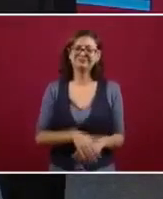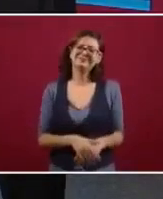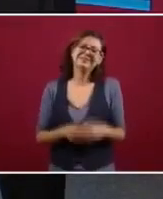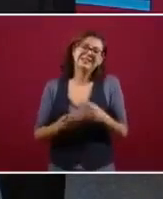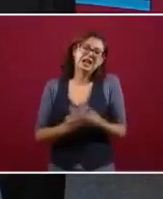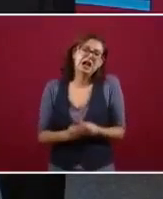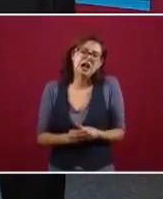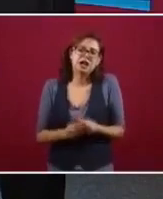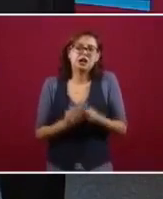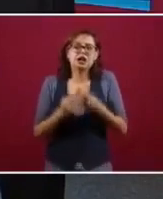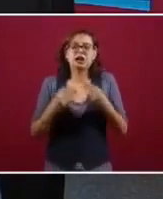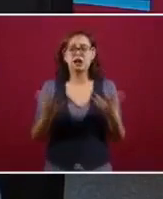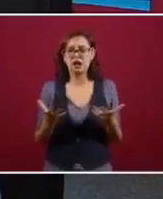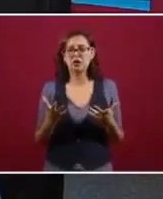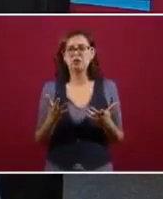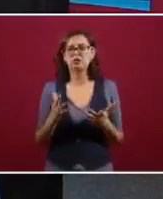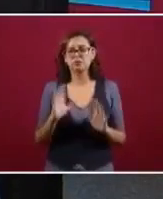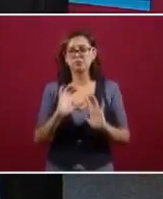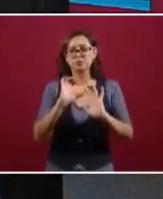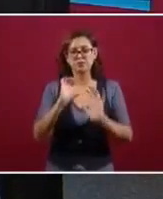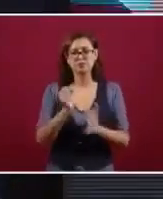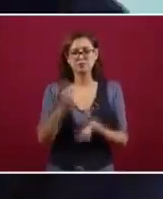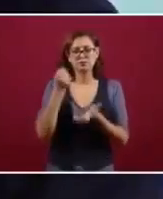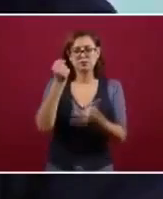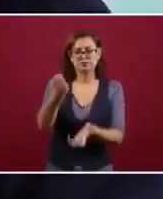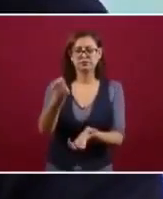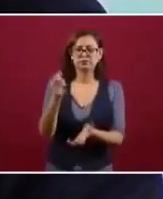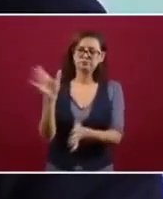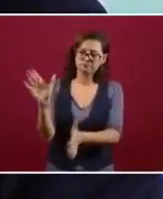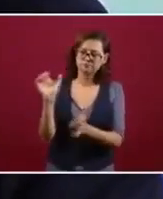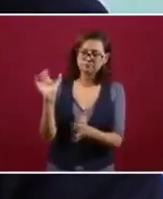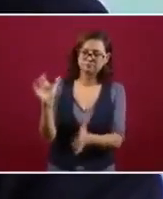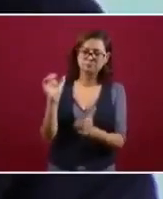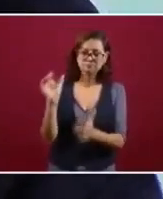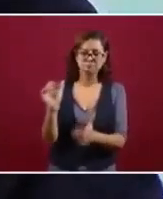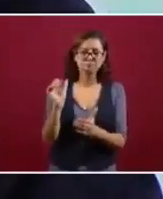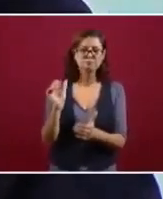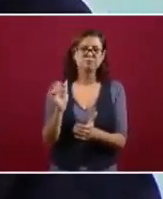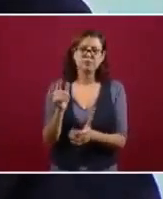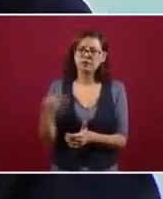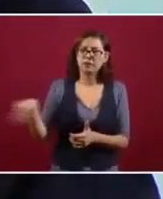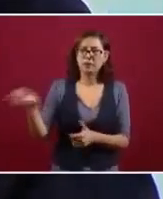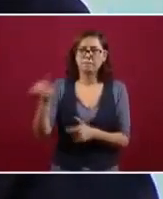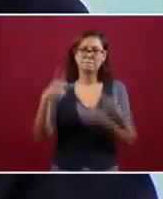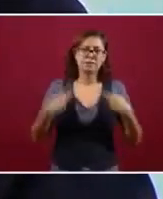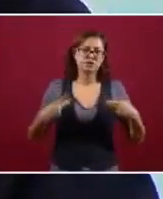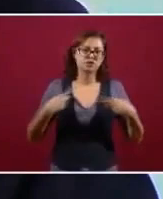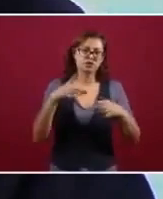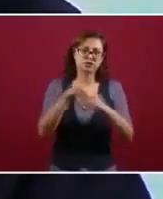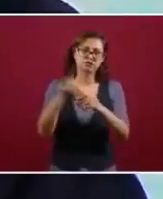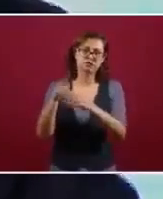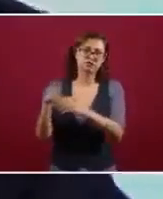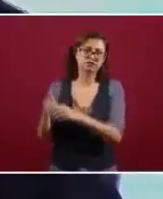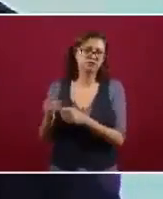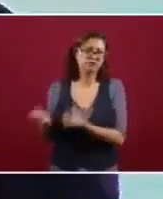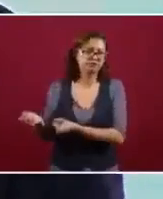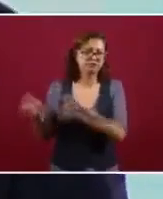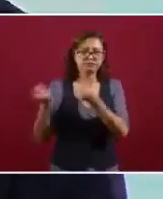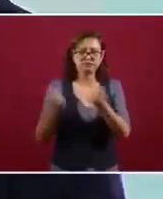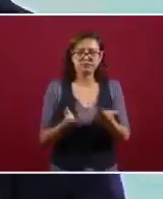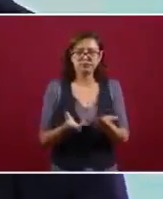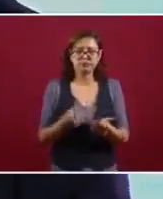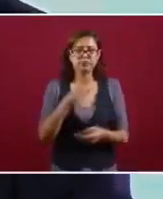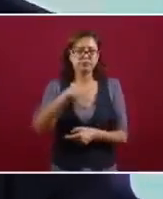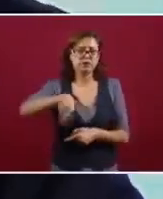supuesto se aplica recurso que fue recaudado por parte también por aportaciones de la ciudadanía ya cada fundación